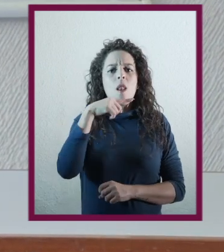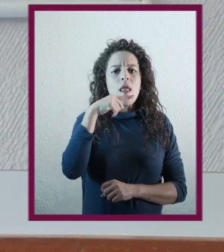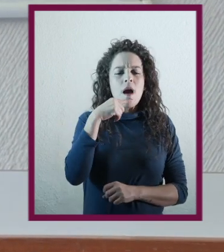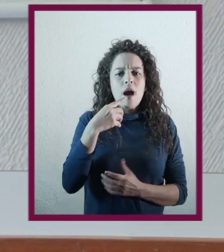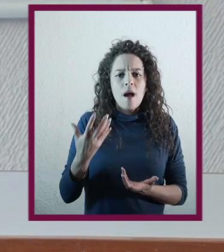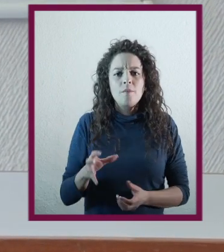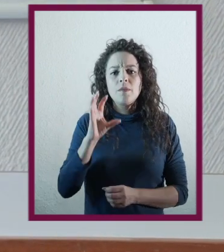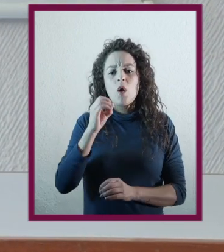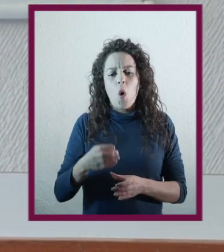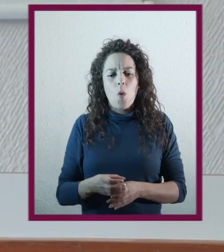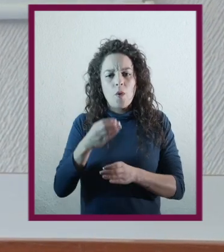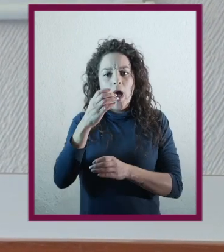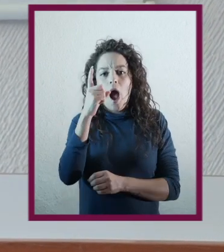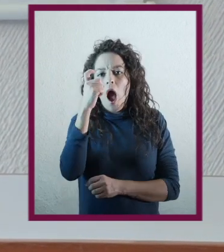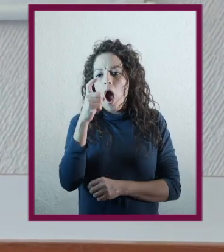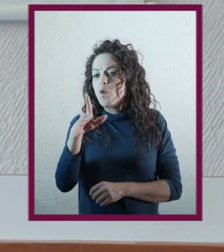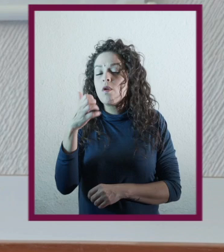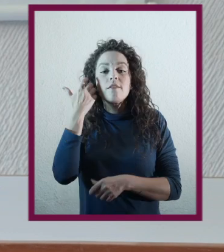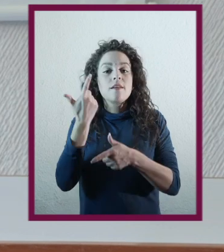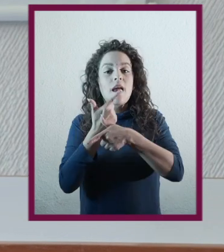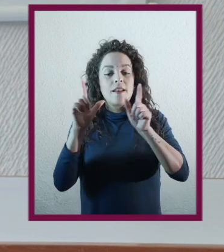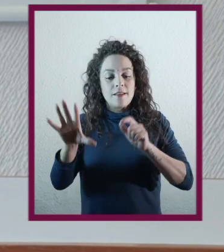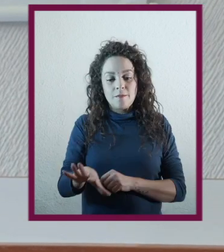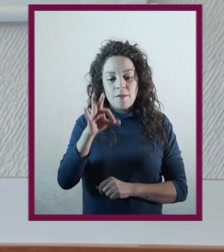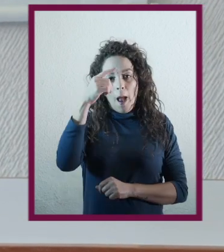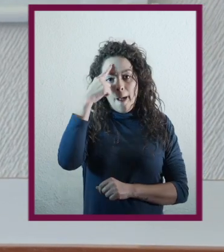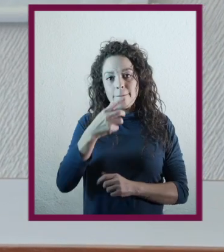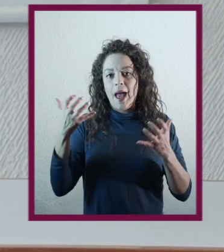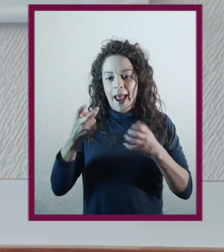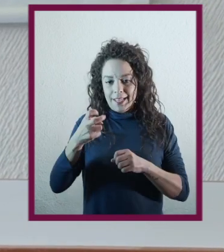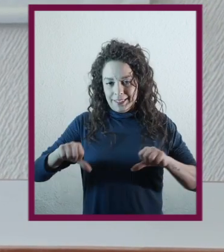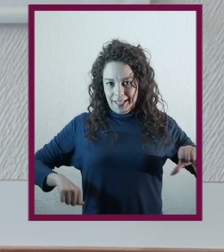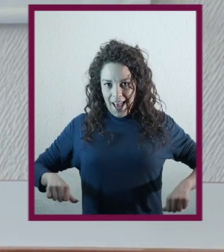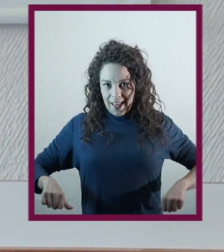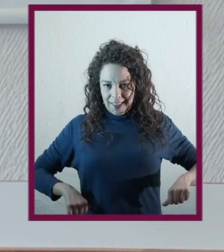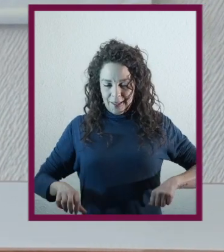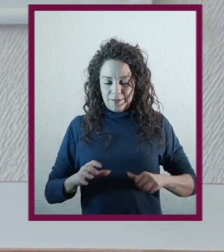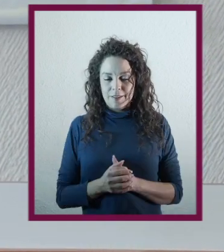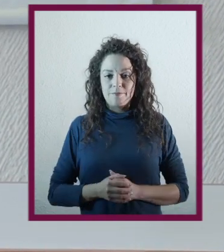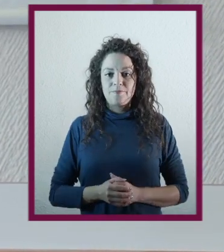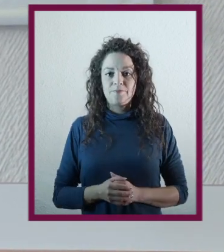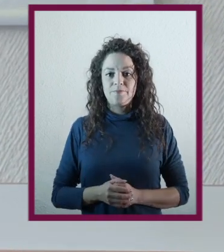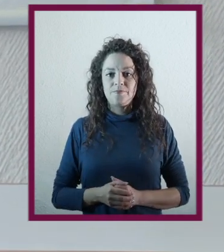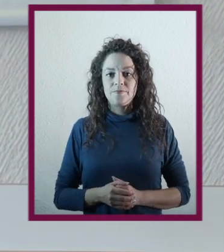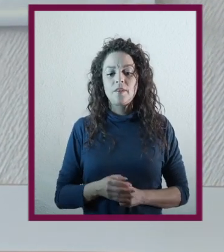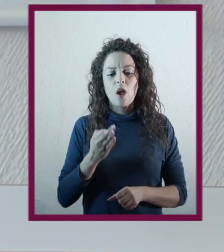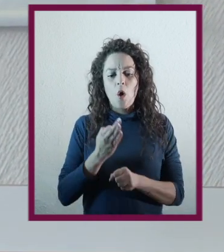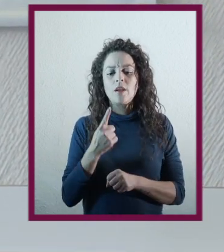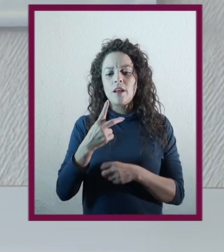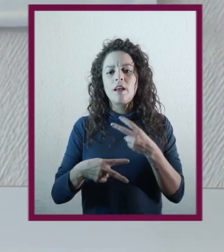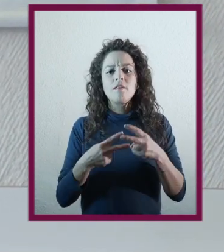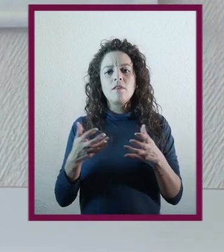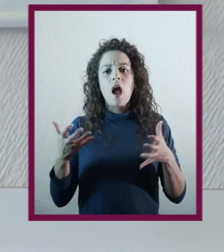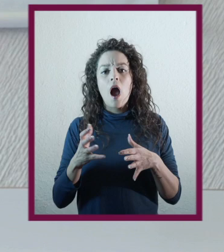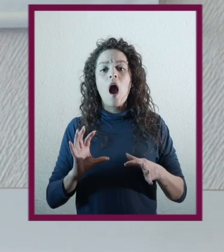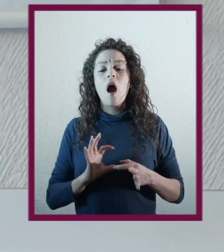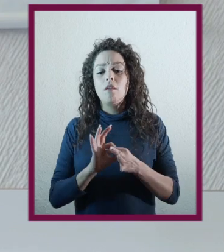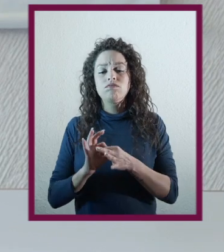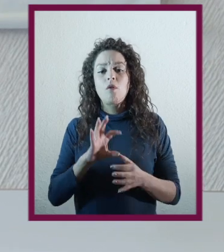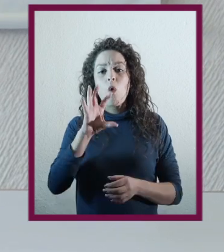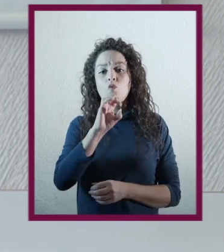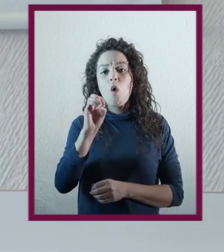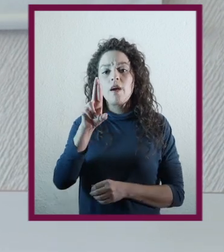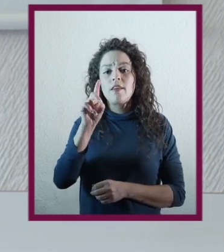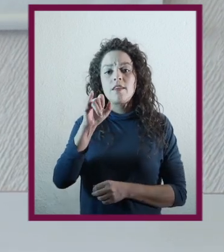o un lápiz o una botella de agua, lo que ellos quieran para hacer esta actividad. Aquí vamos a trabajar un poquito la